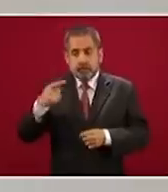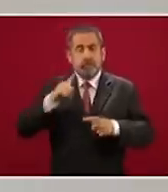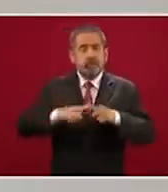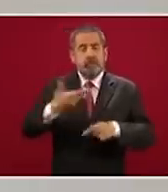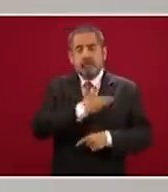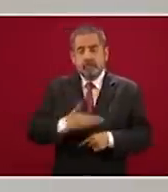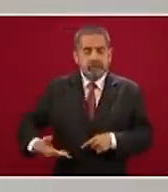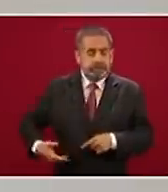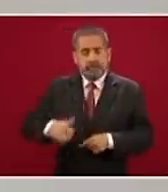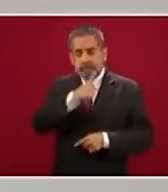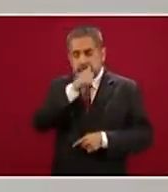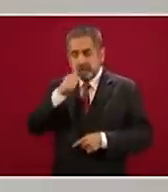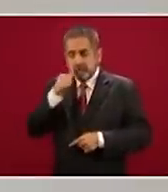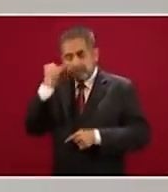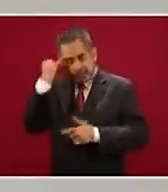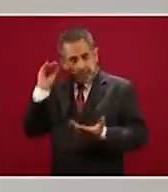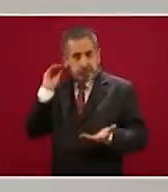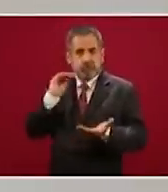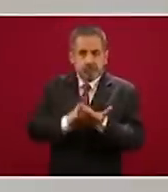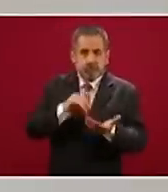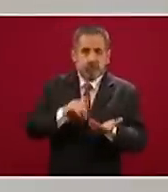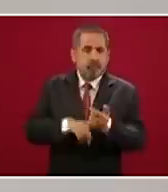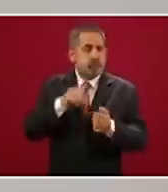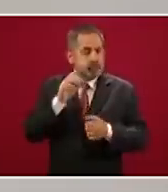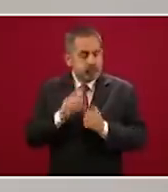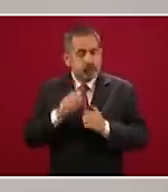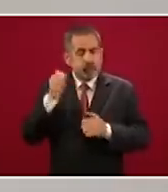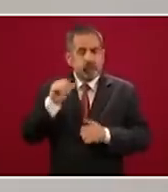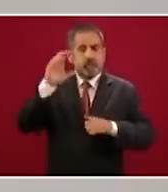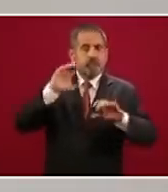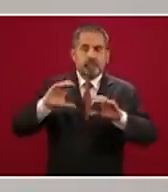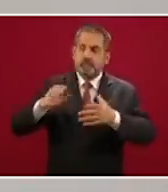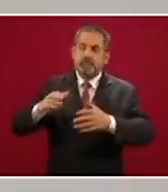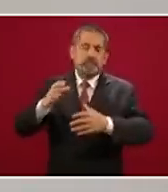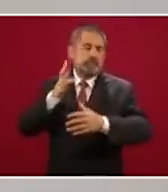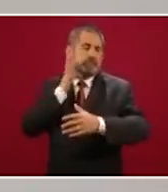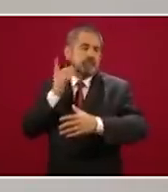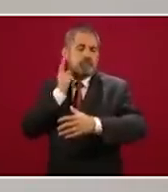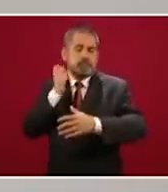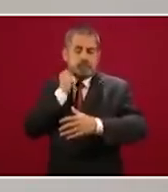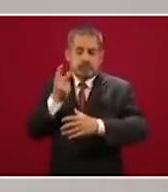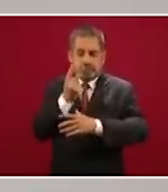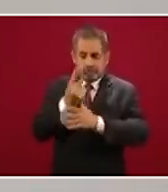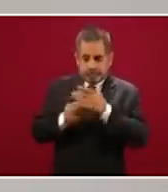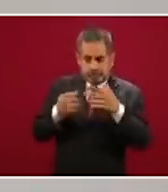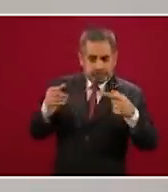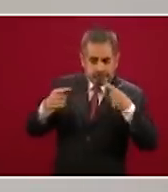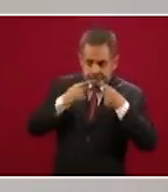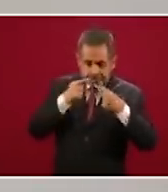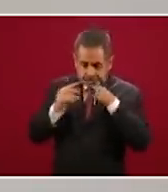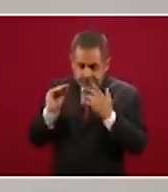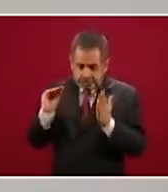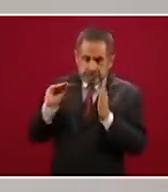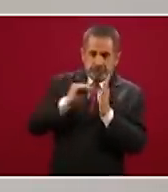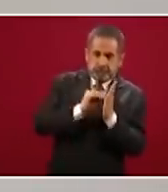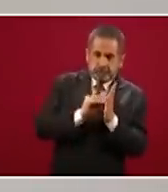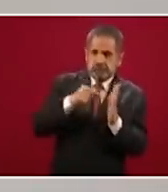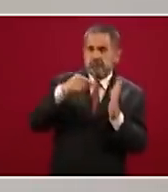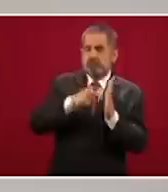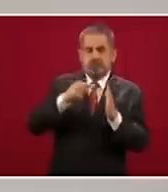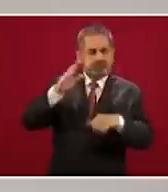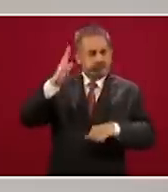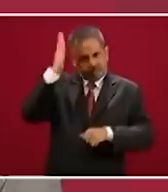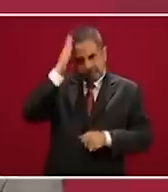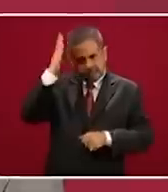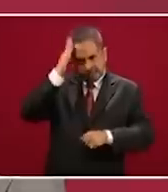Lo creó el presidente Juárez con el entonces Congreso de la Unión y se estableció como una instancia máxima